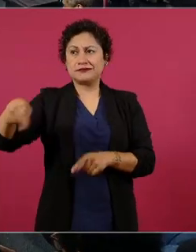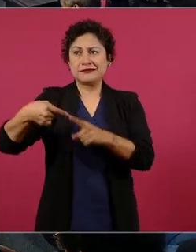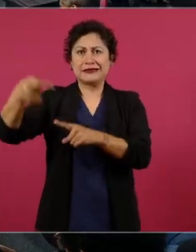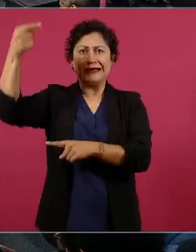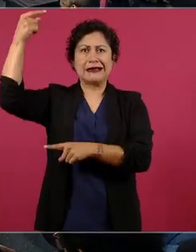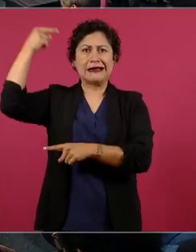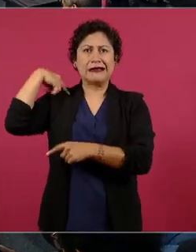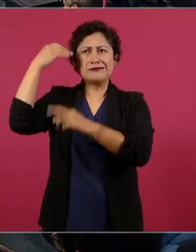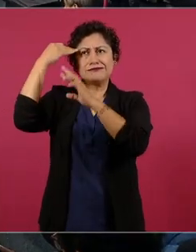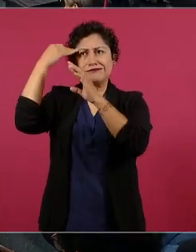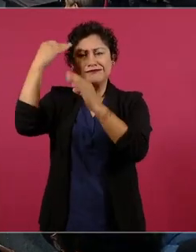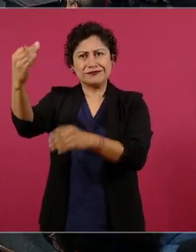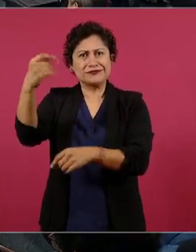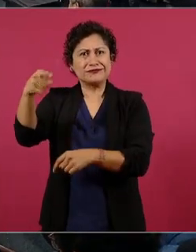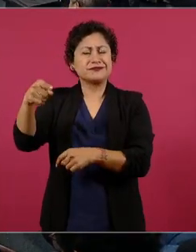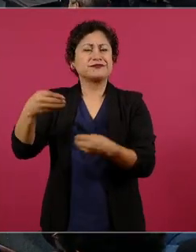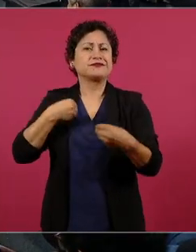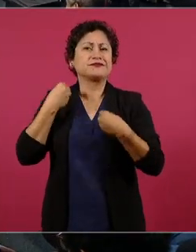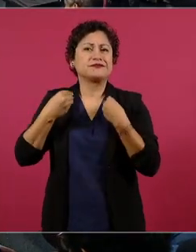Pero es su mentalidad